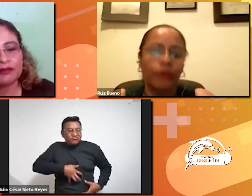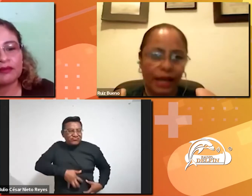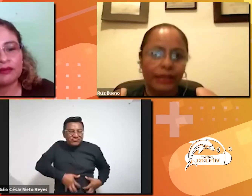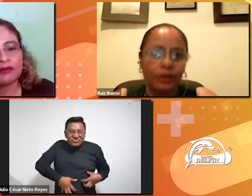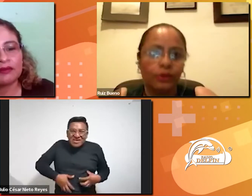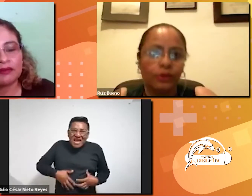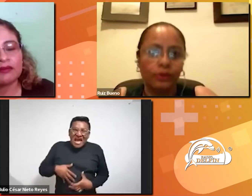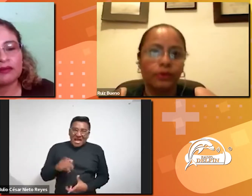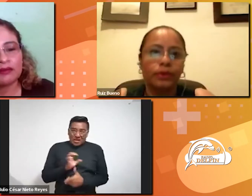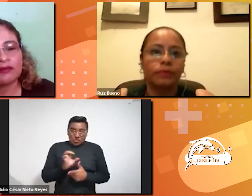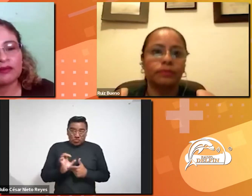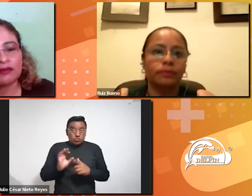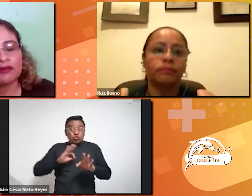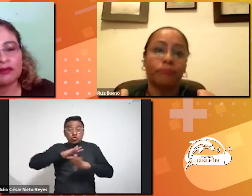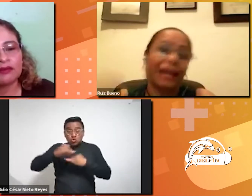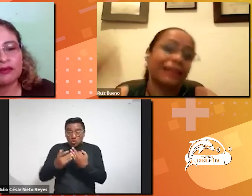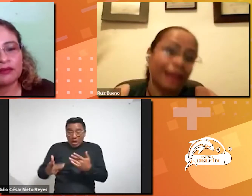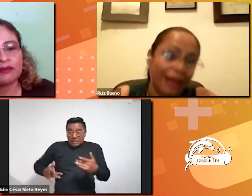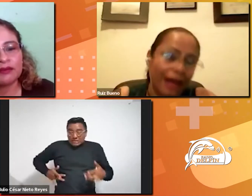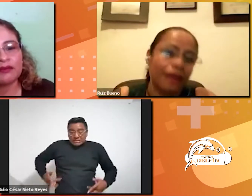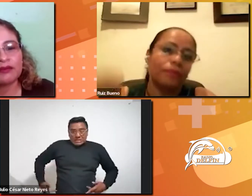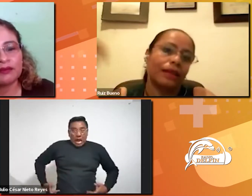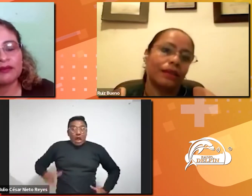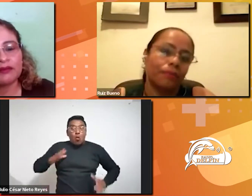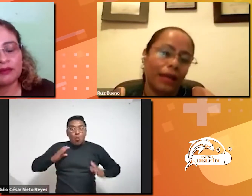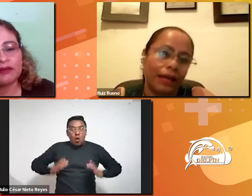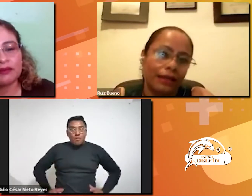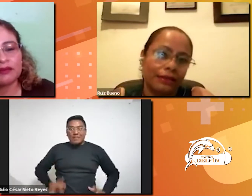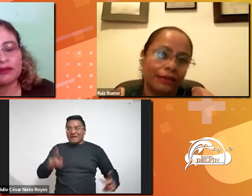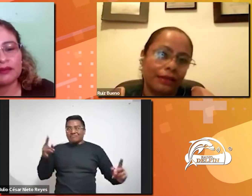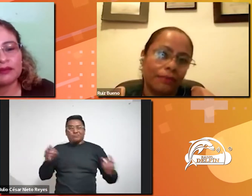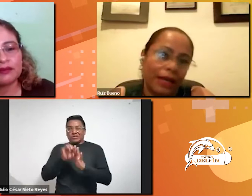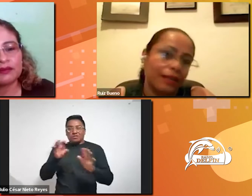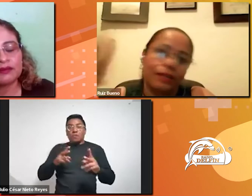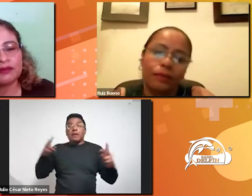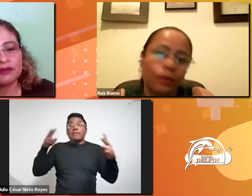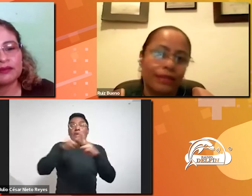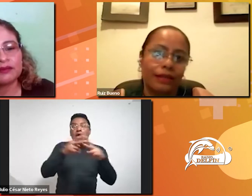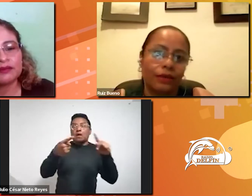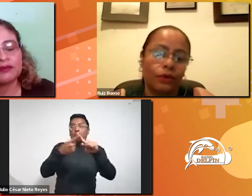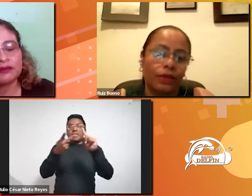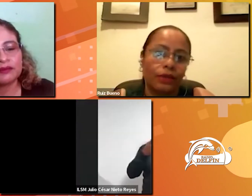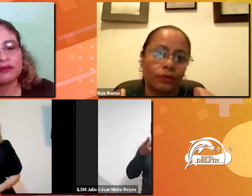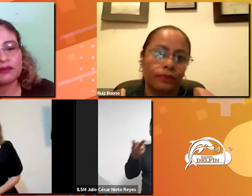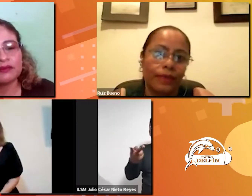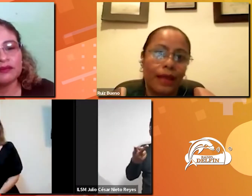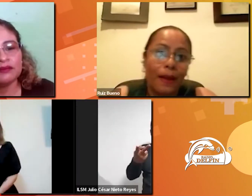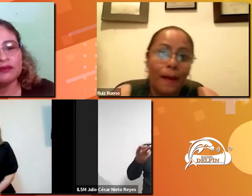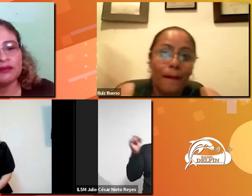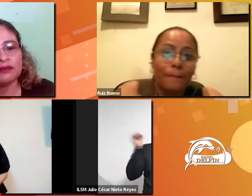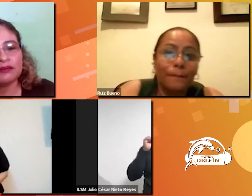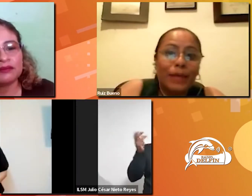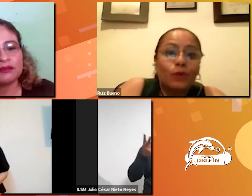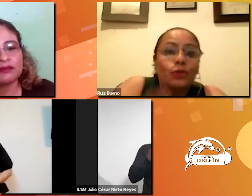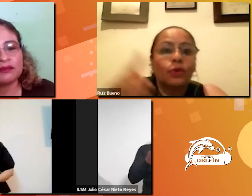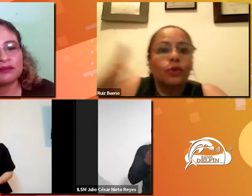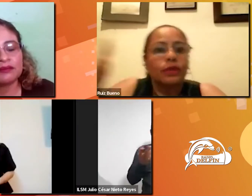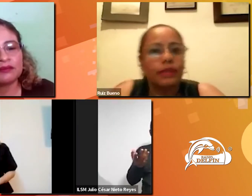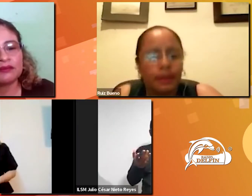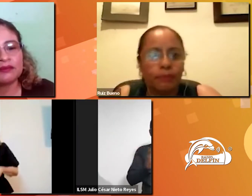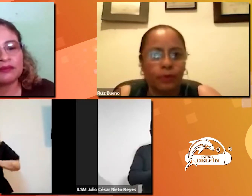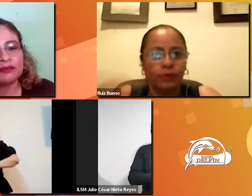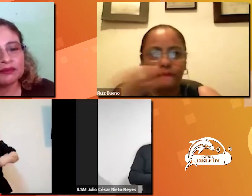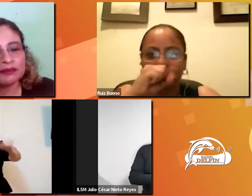nivel orgánico, ¿no? Para atacar, para paralizarme o para salir corriendo. Pero yo no